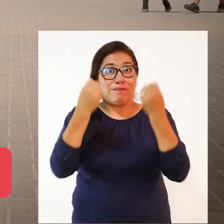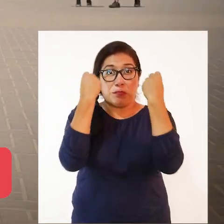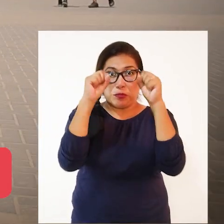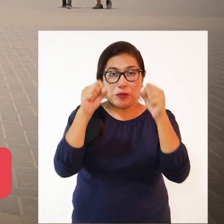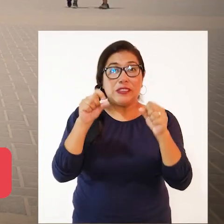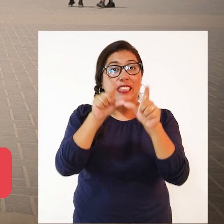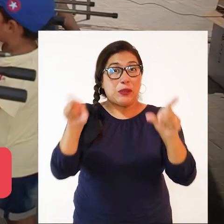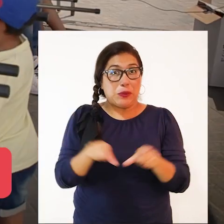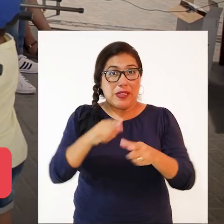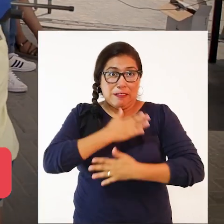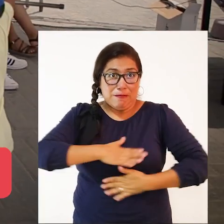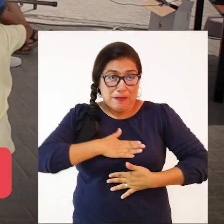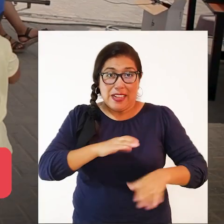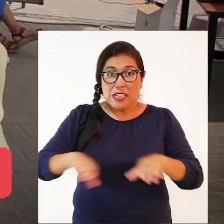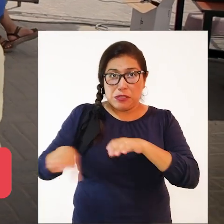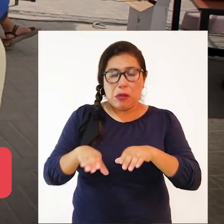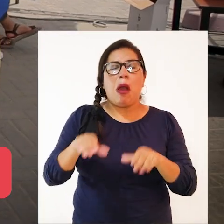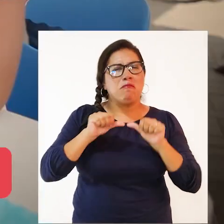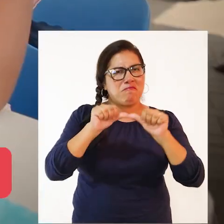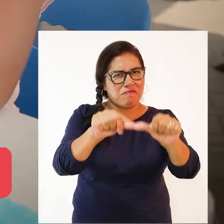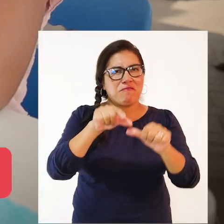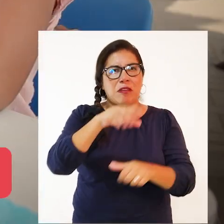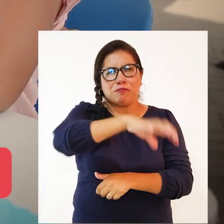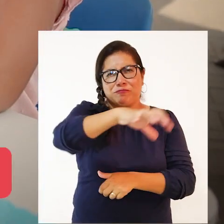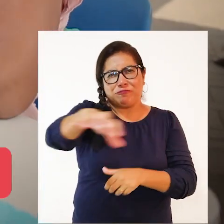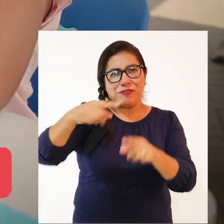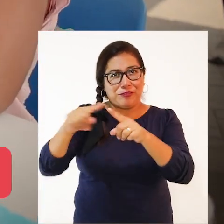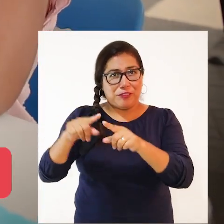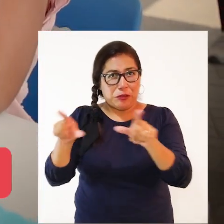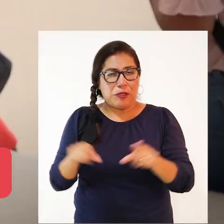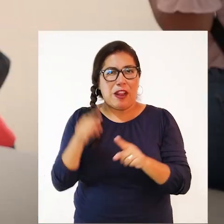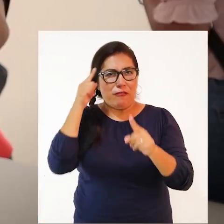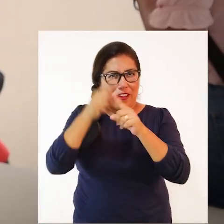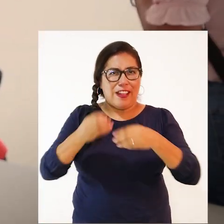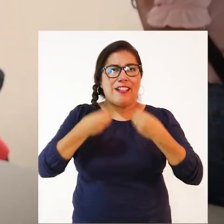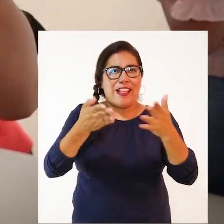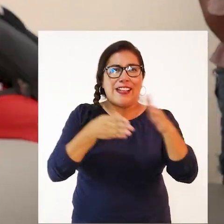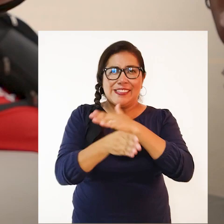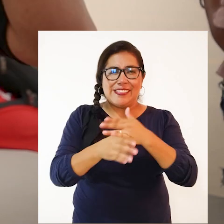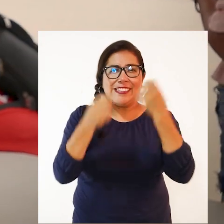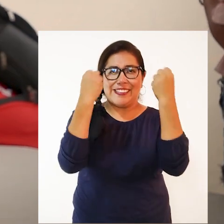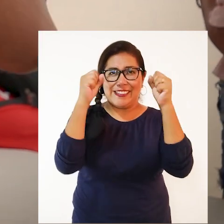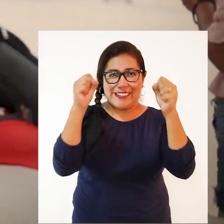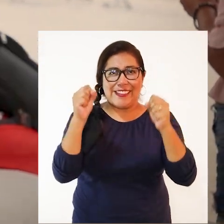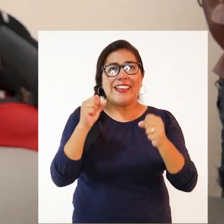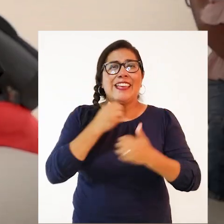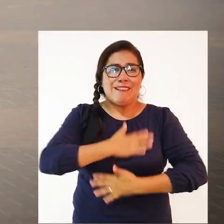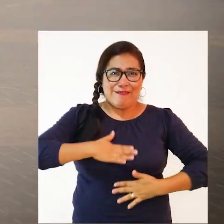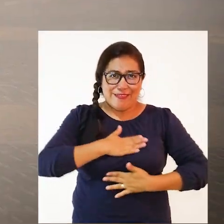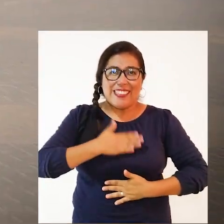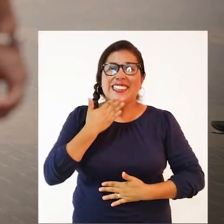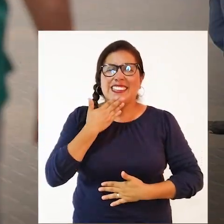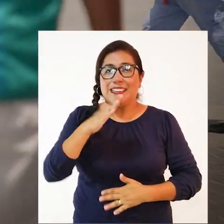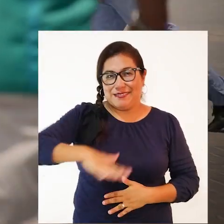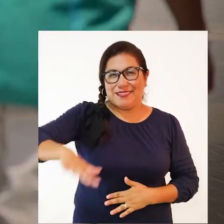acciones se seguirán realizando en las diferentes sedes de Legado con la finalidad de brindar acceso al deporte y a la recreación